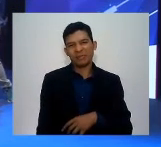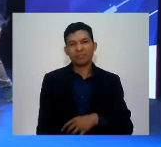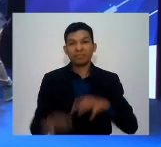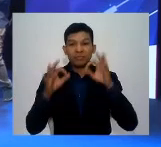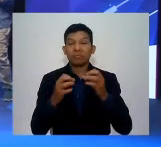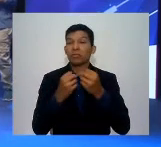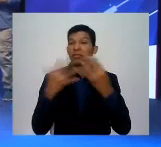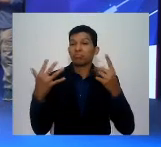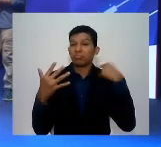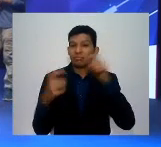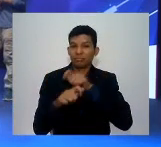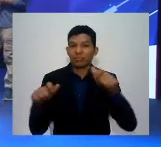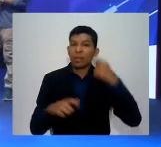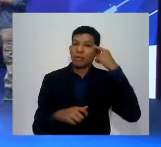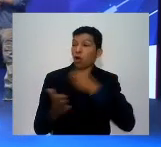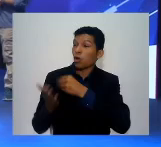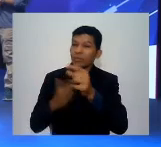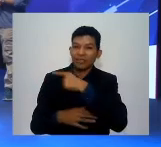Entonces,